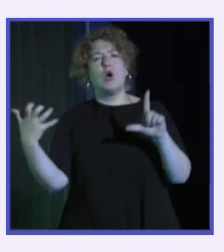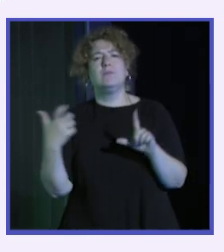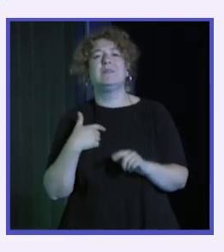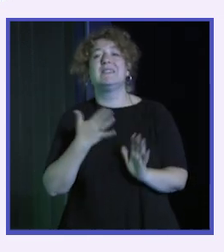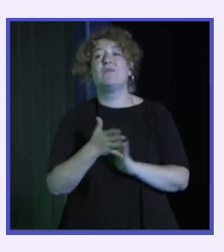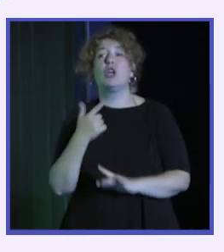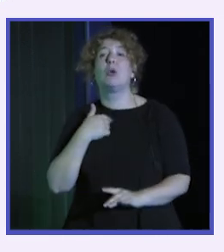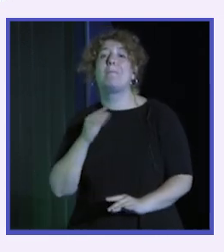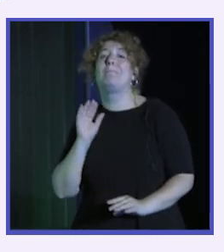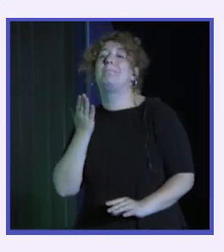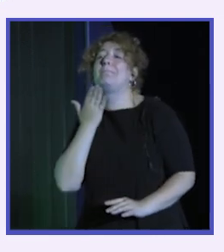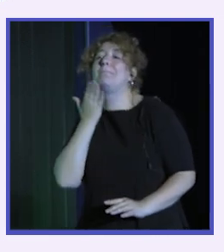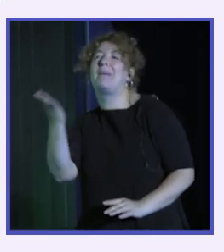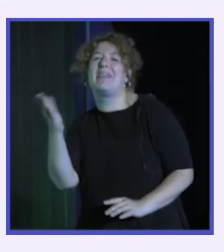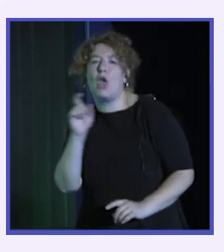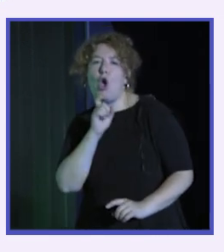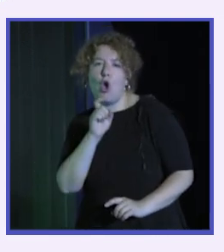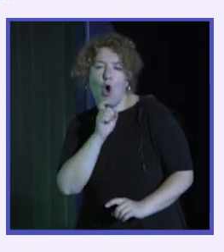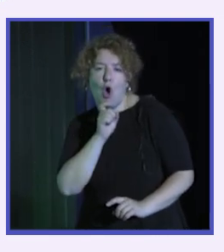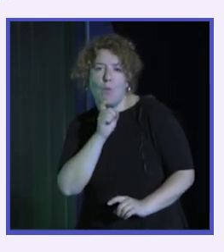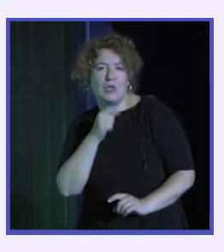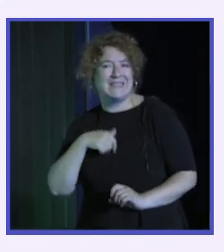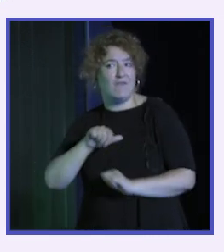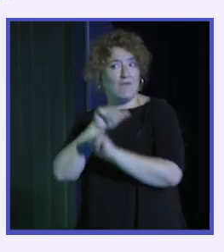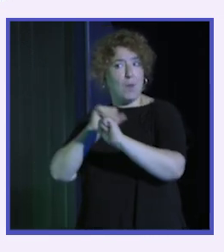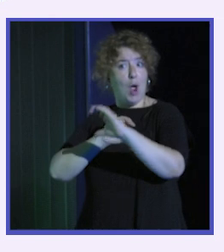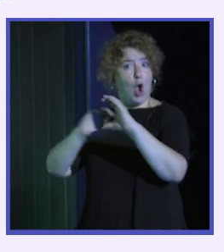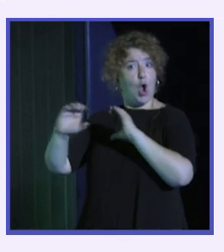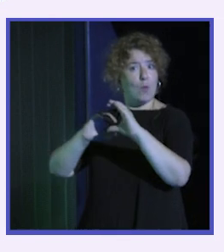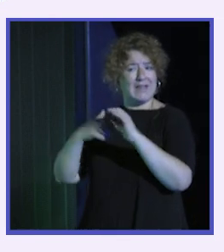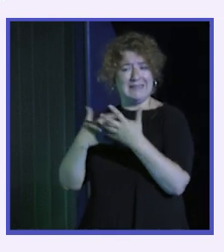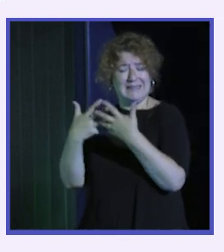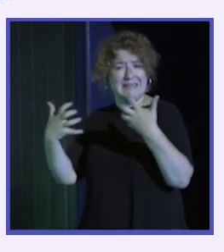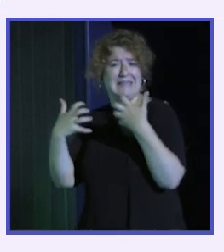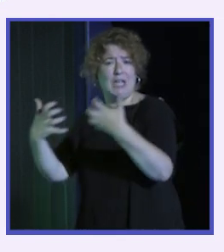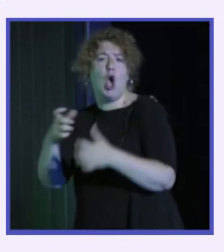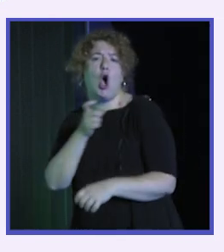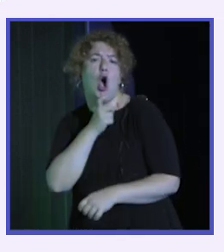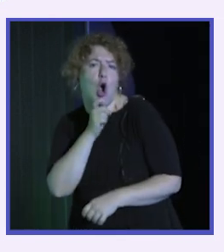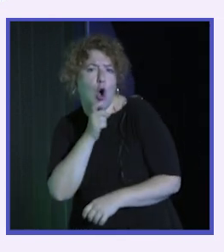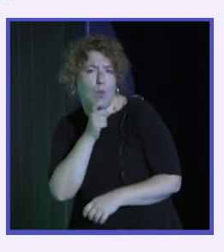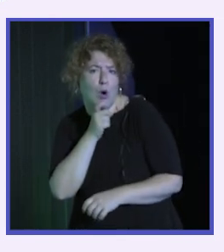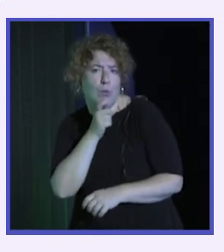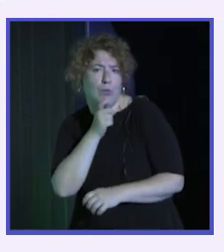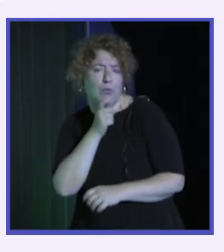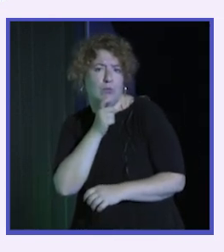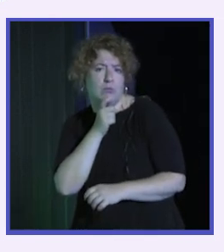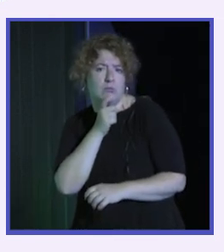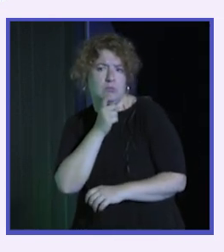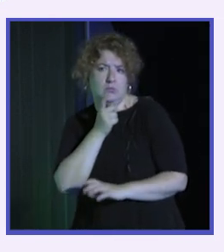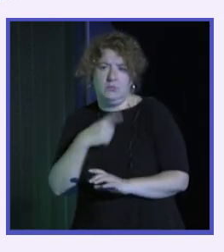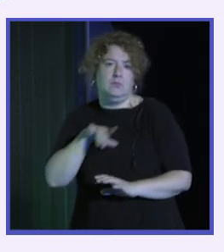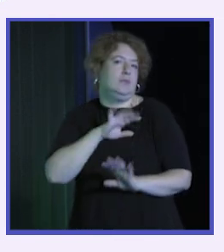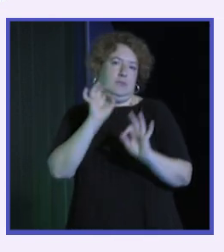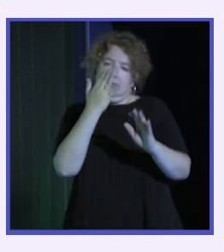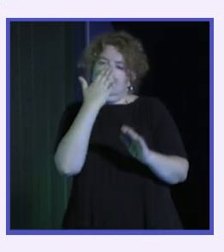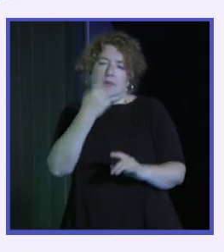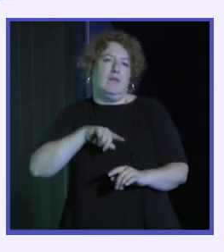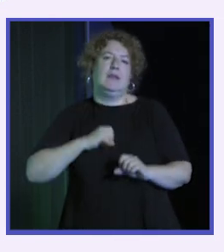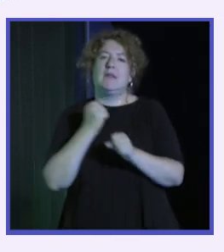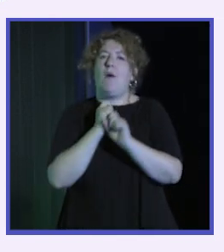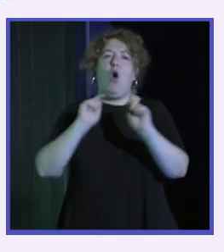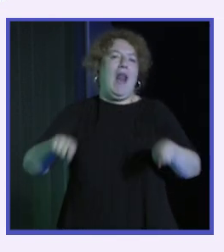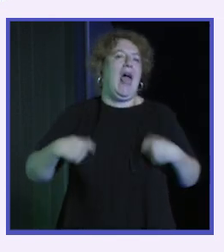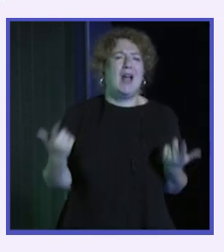algo a Copilot, ¿vale? La manera en la que nos comunicamos con Copilot. Es importante que tengamos claro que hay que trabajar de forma natural. Tiene que ser un